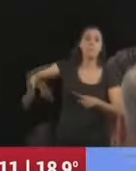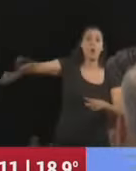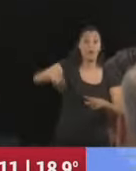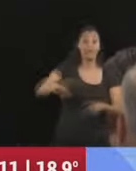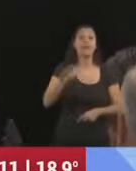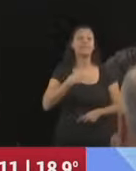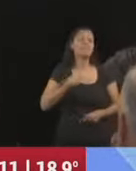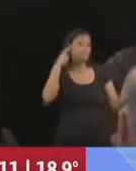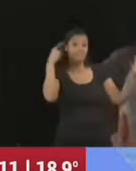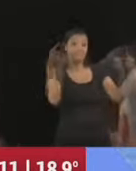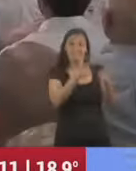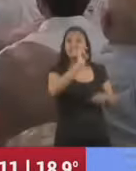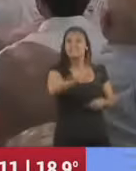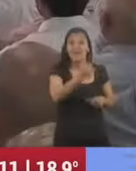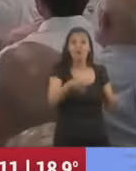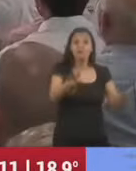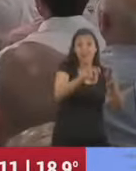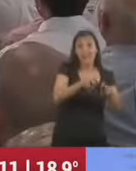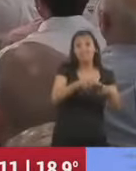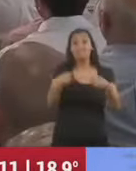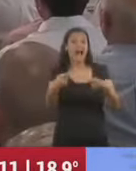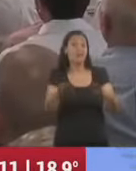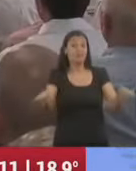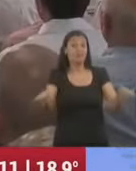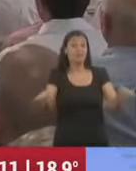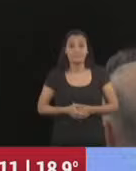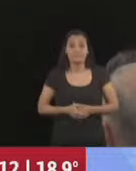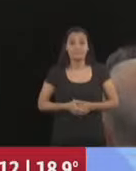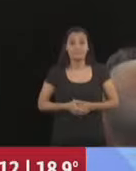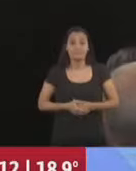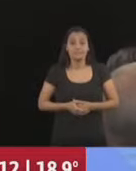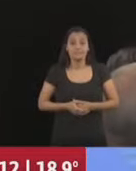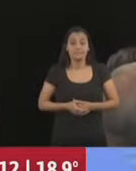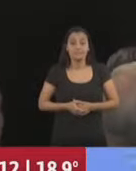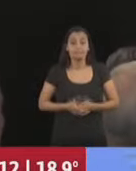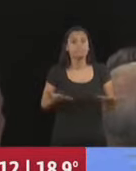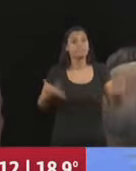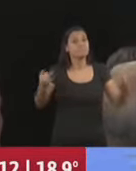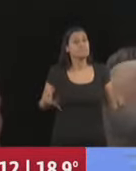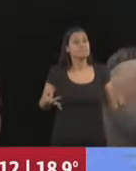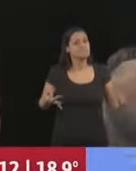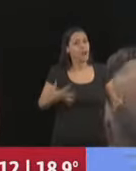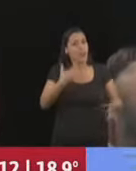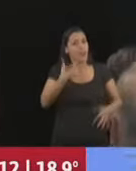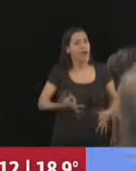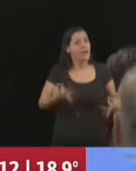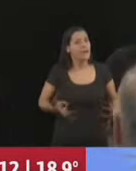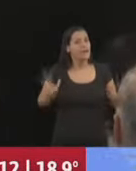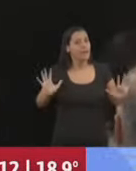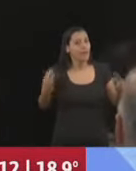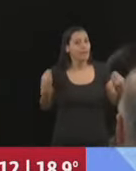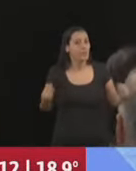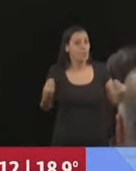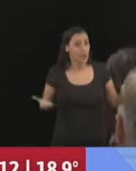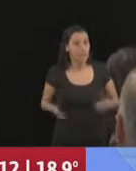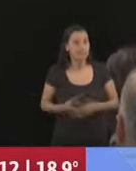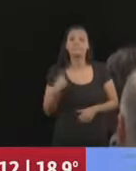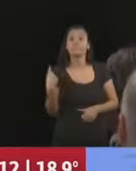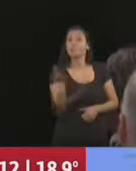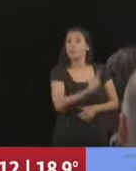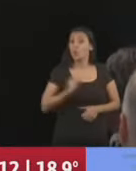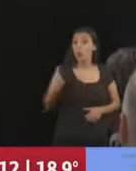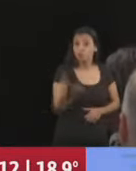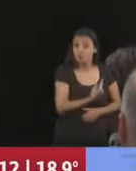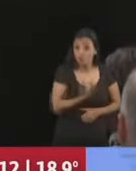Bueno, acá, gobernador, él dice voy a bajar el gasto público hasta que le duela más en la política, en un contexto en donde, bueno, tuvo este revés el gobierno parlamentario